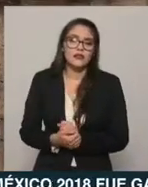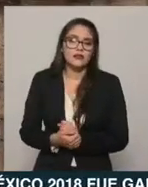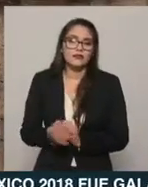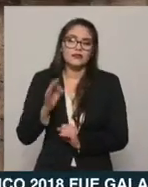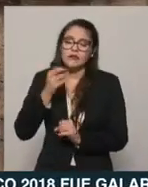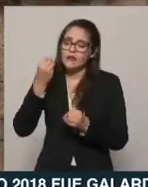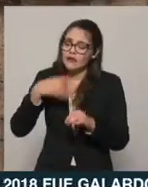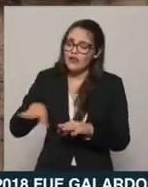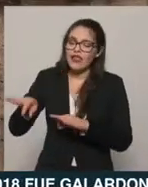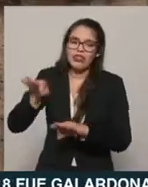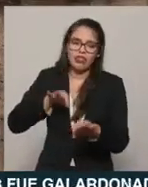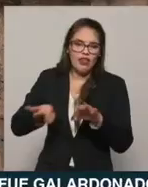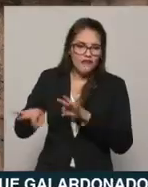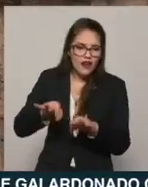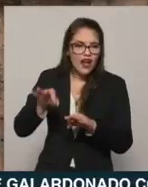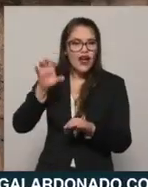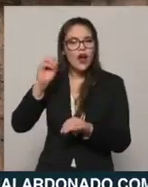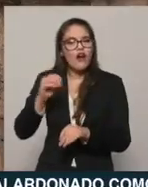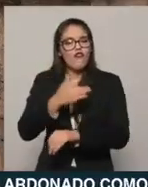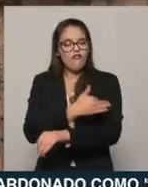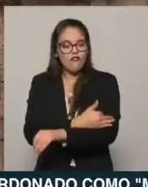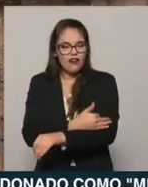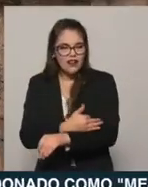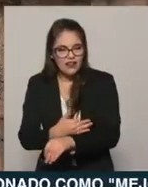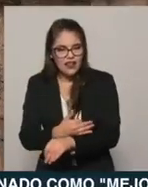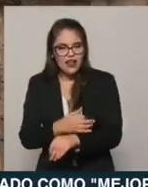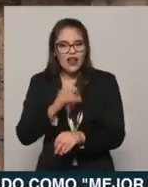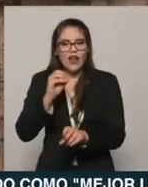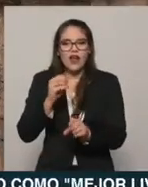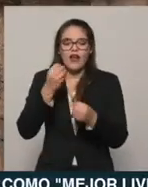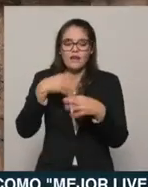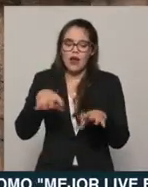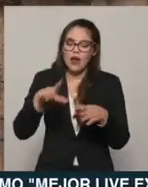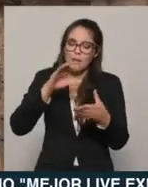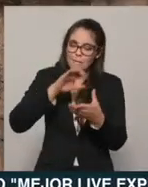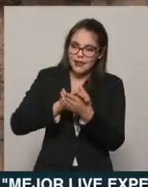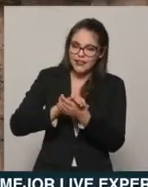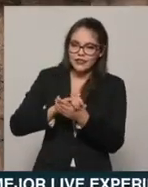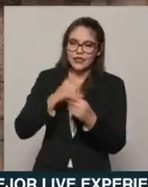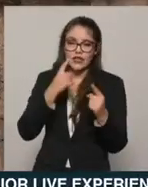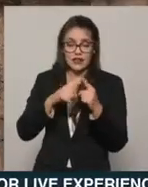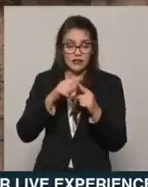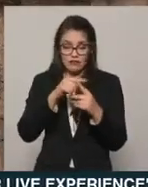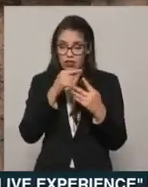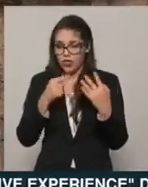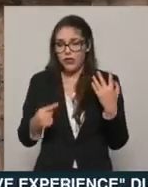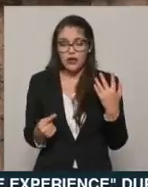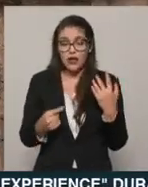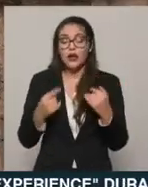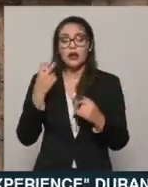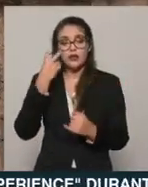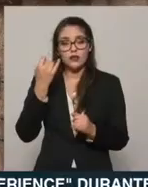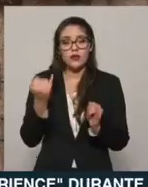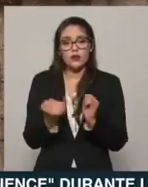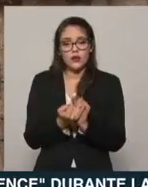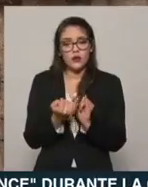ya sea de trabajo, una pérdida de alguien, de un ser querido, una pérdida de matrimonio. Todo esto pues